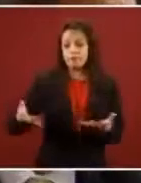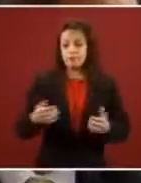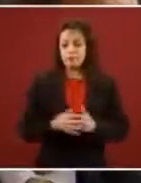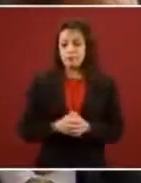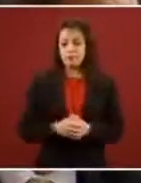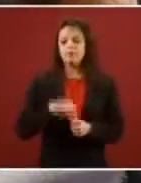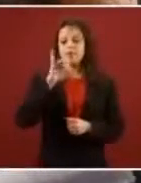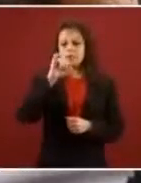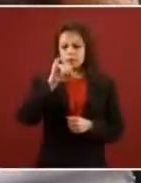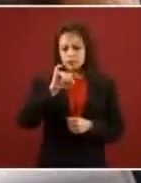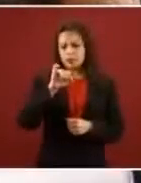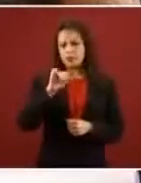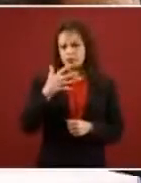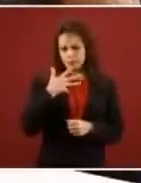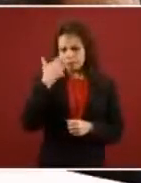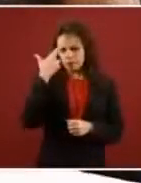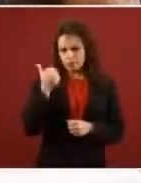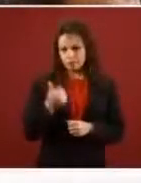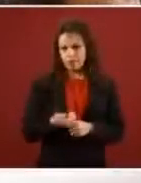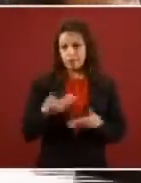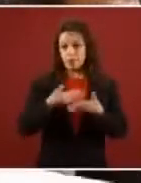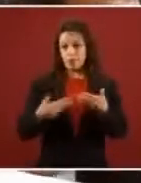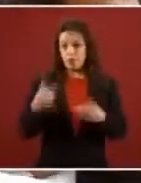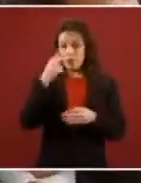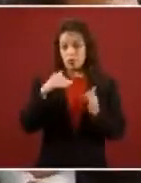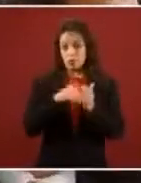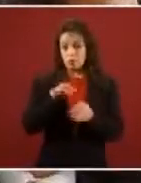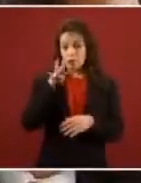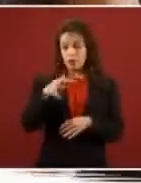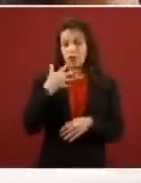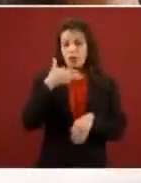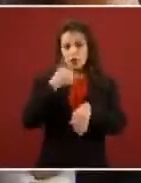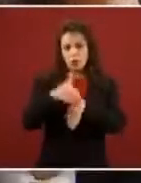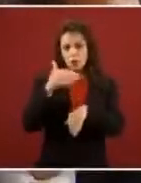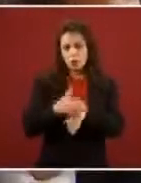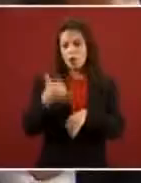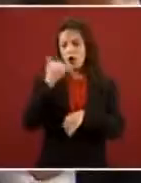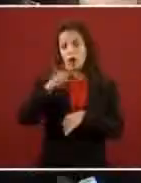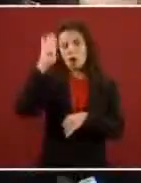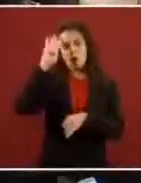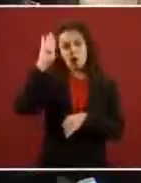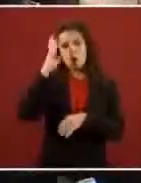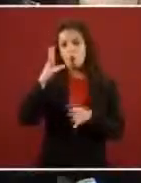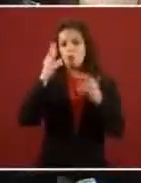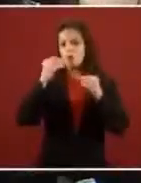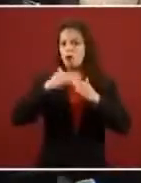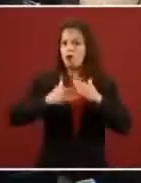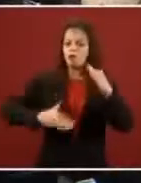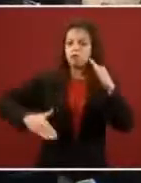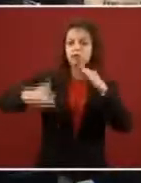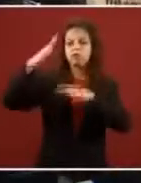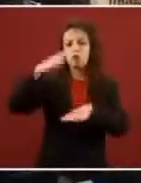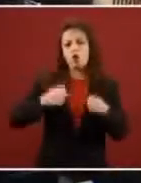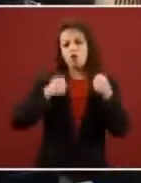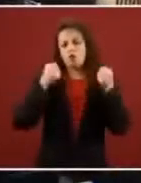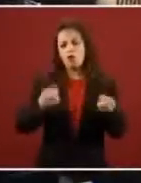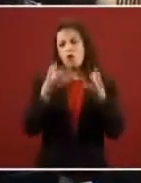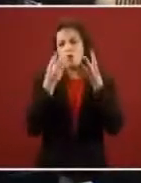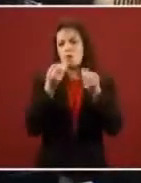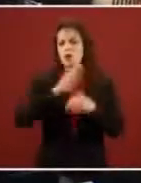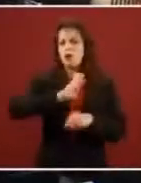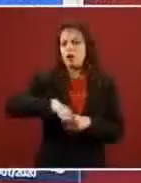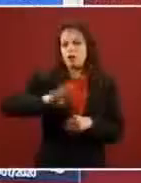34.579. Sí, sí. Las cifras del 2019 ya vienen y vienen muy fuertes. Sí, vienen precisamente al alza. Sí, pero mira, aquí